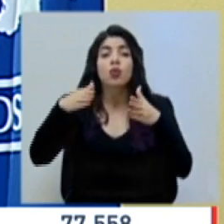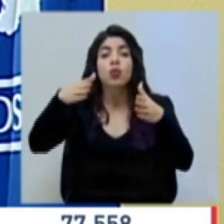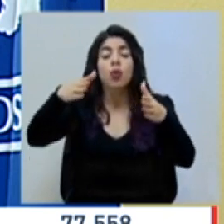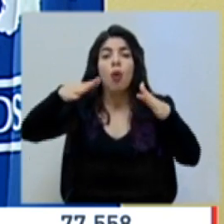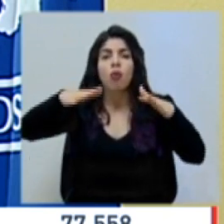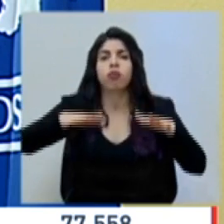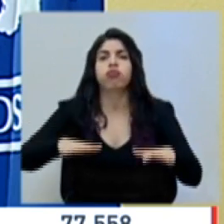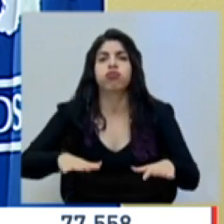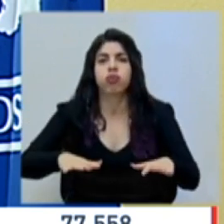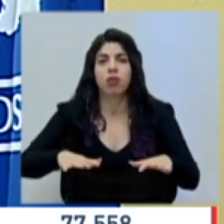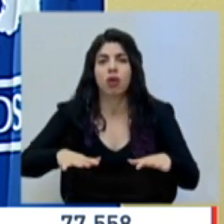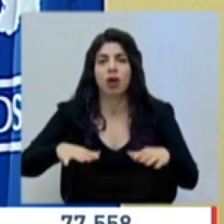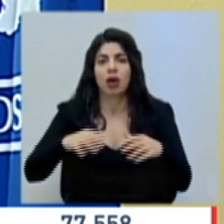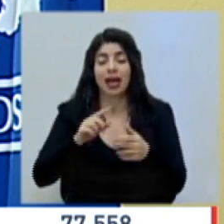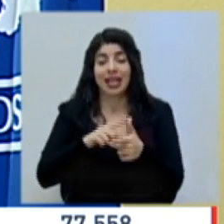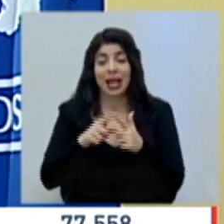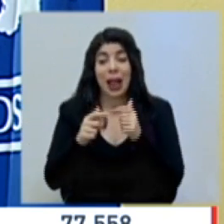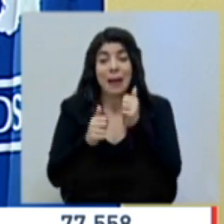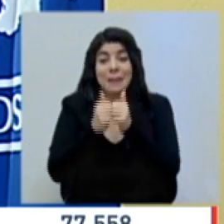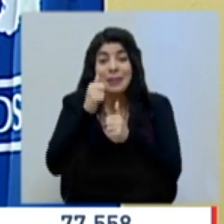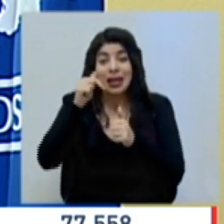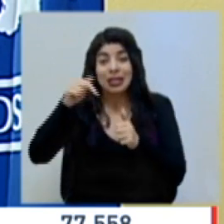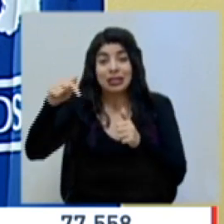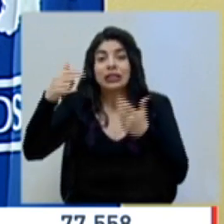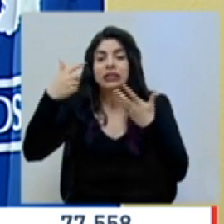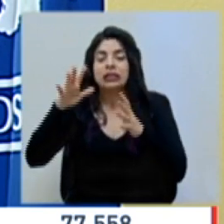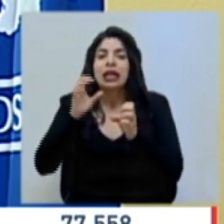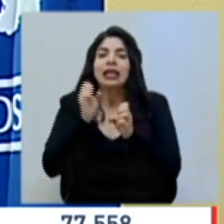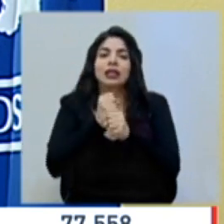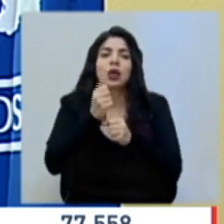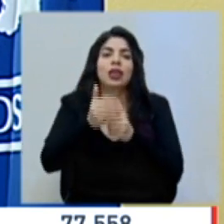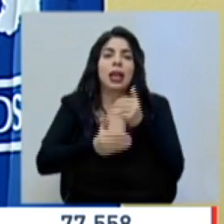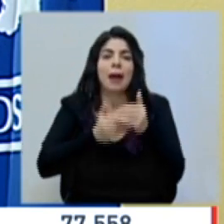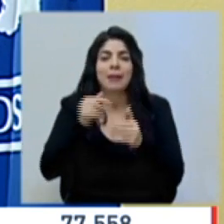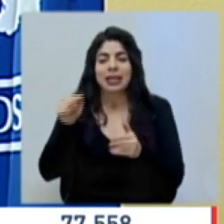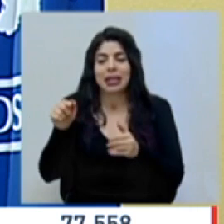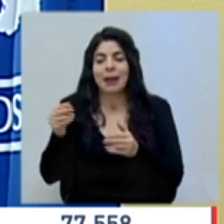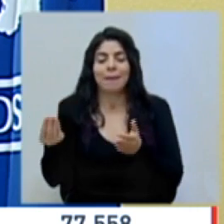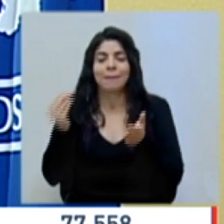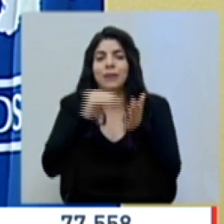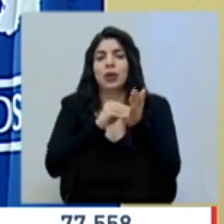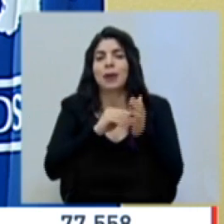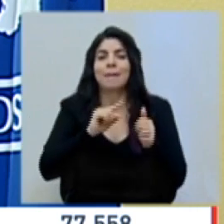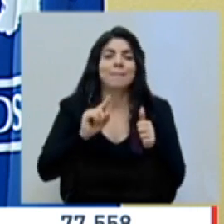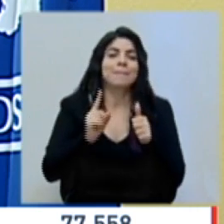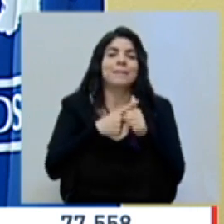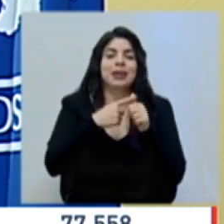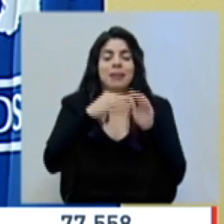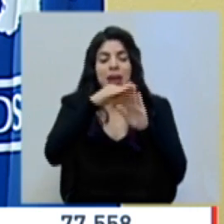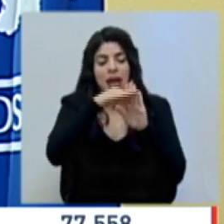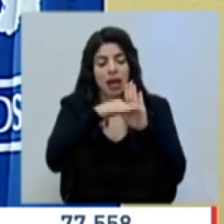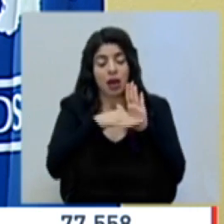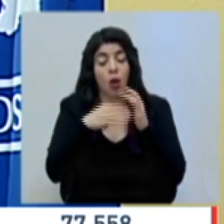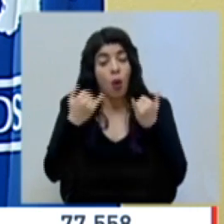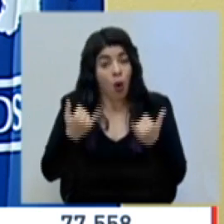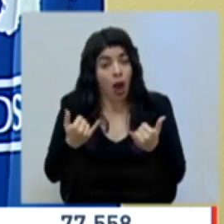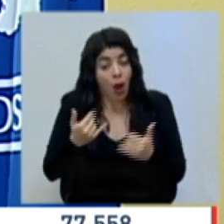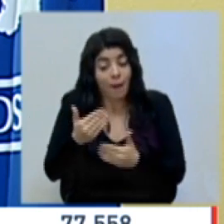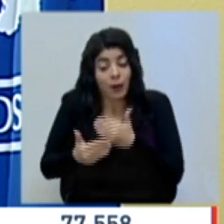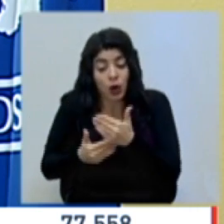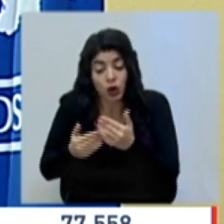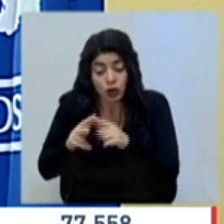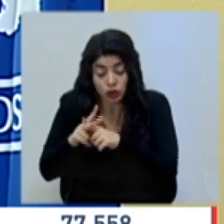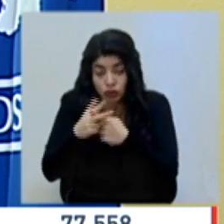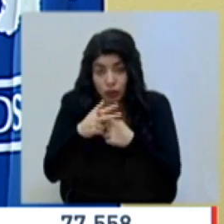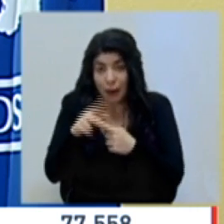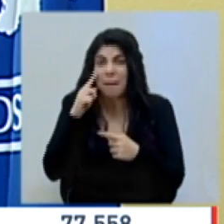cantonales. La mayor parte de ellos han sido tramitados como primer impacto o están en proceso de elaboración para que podamos apoyar